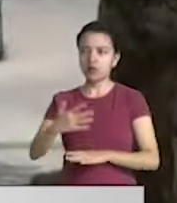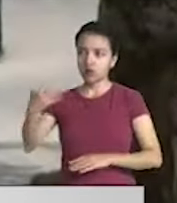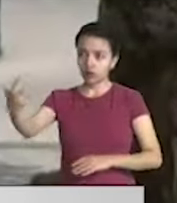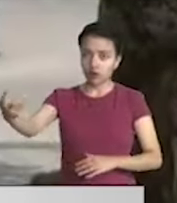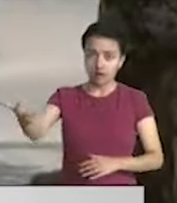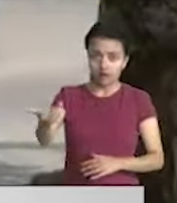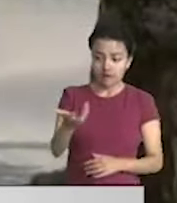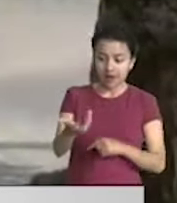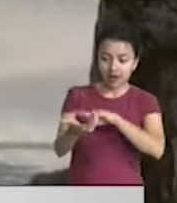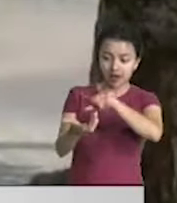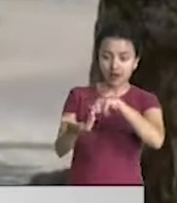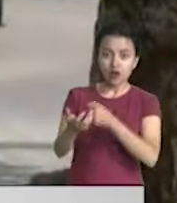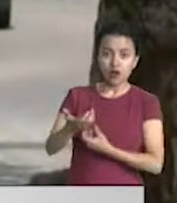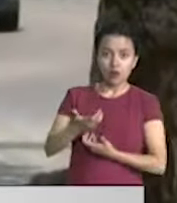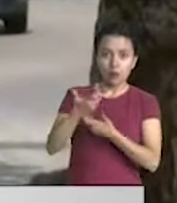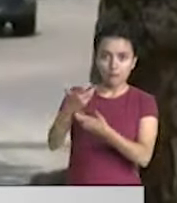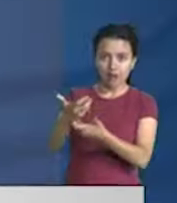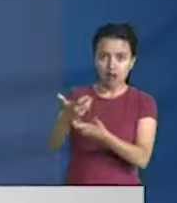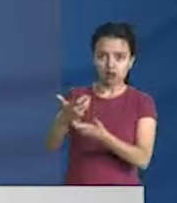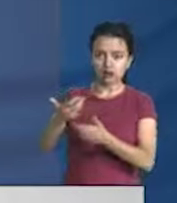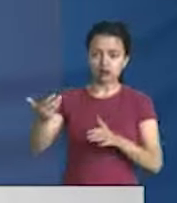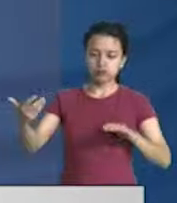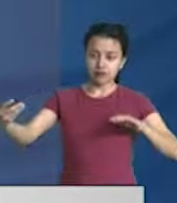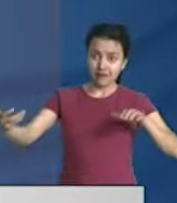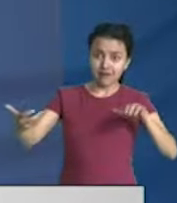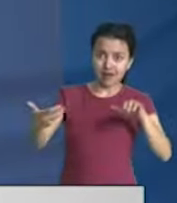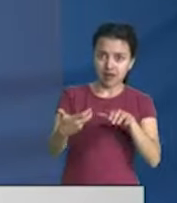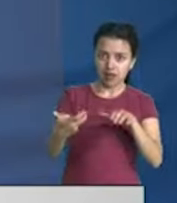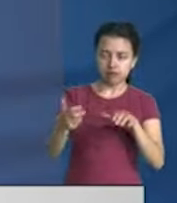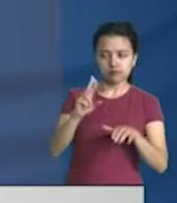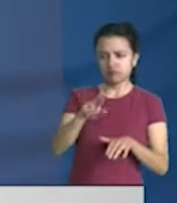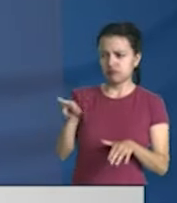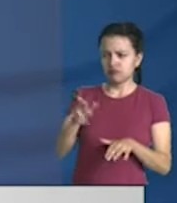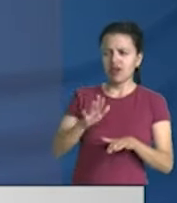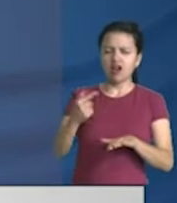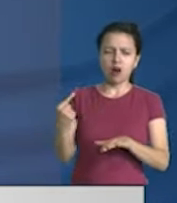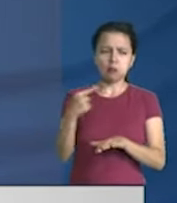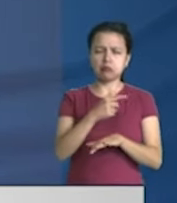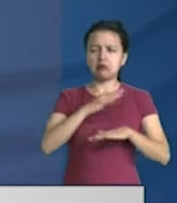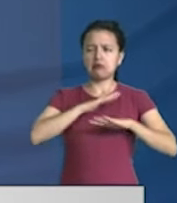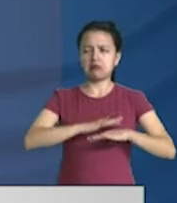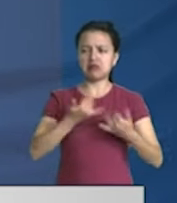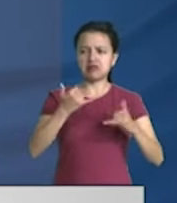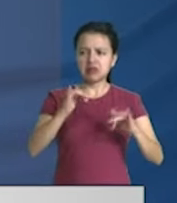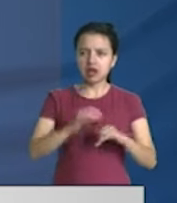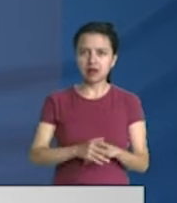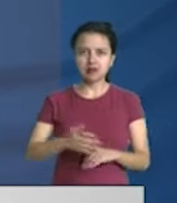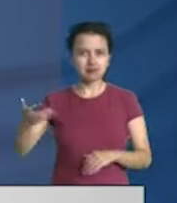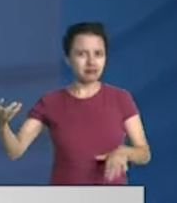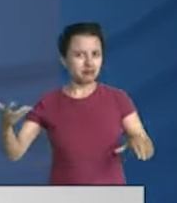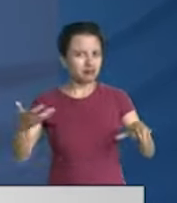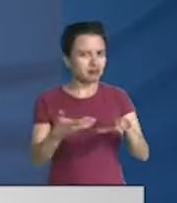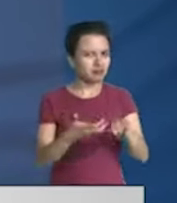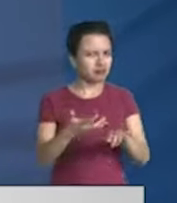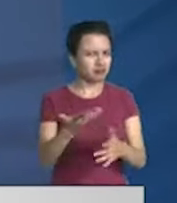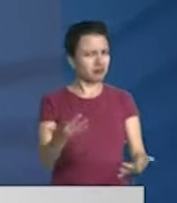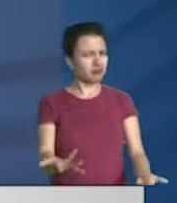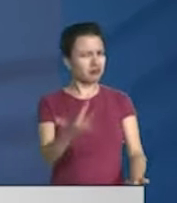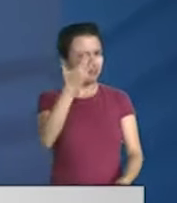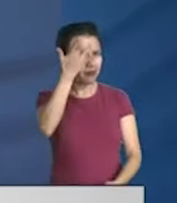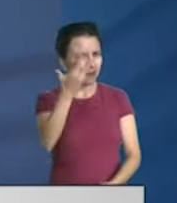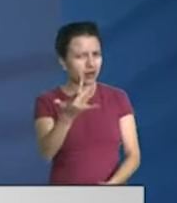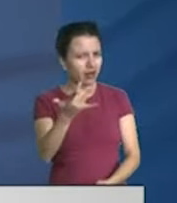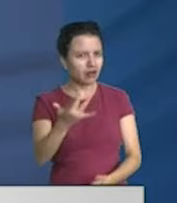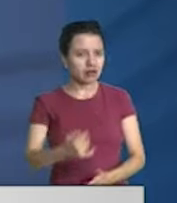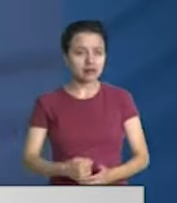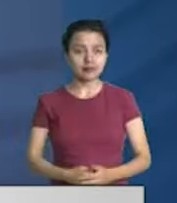que ya la situación estaba controlada. Una fuerte explosión sacudió la tranquilidad habitual de los moradores del barrio Universal de